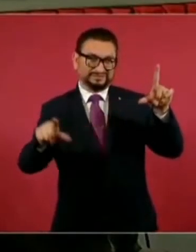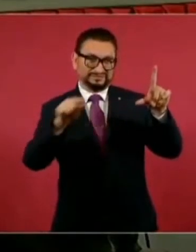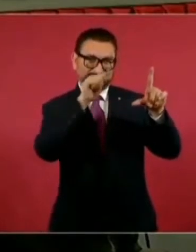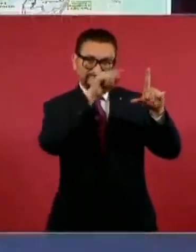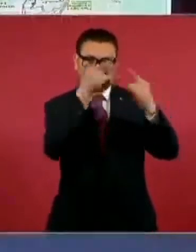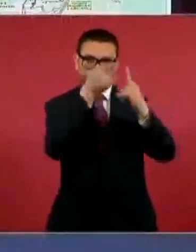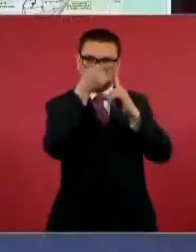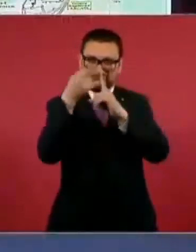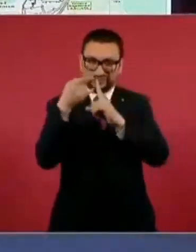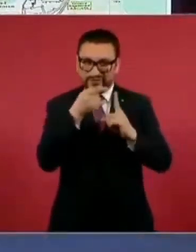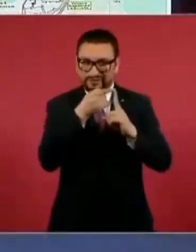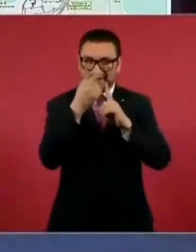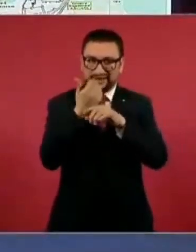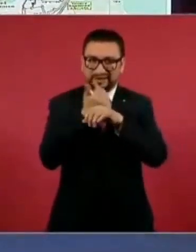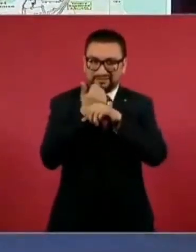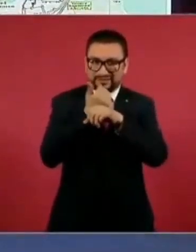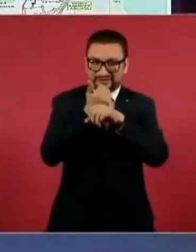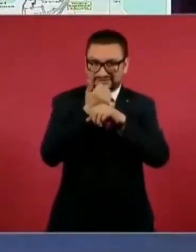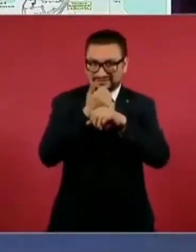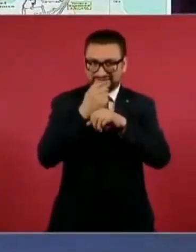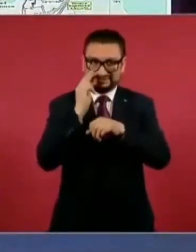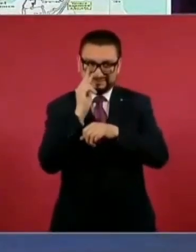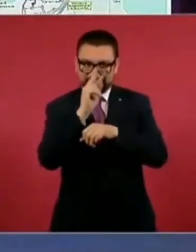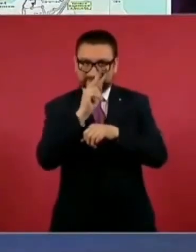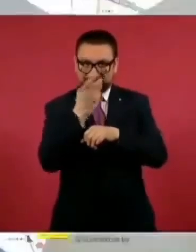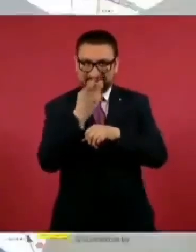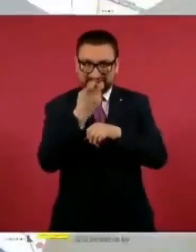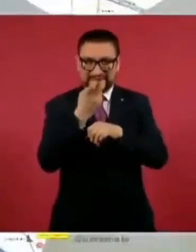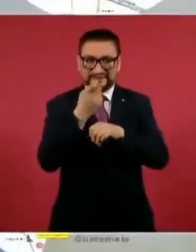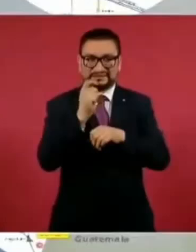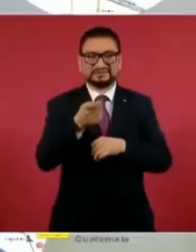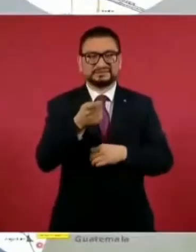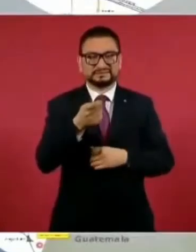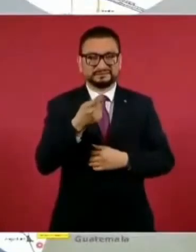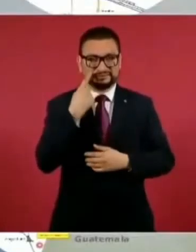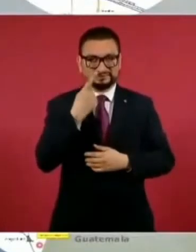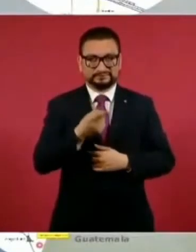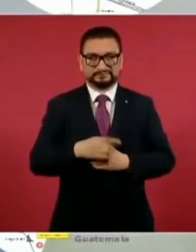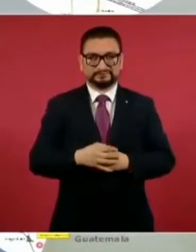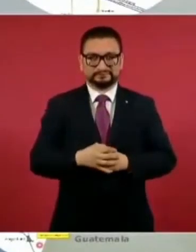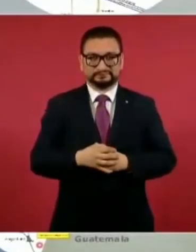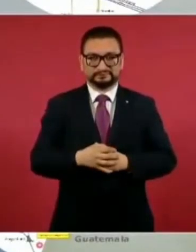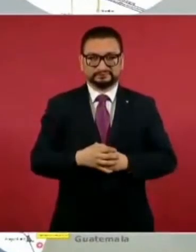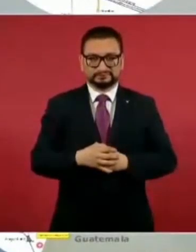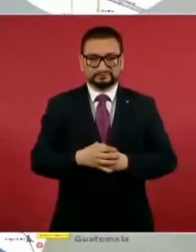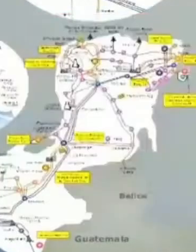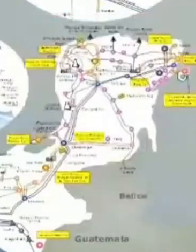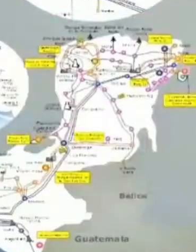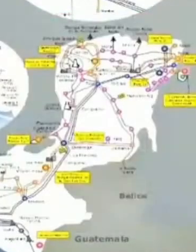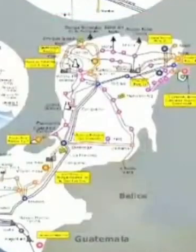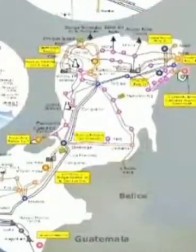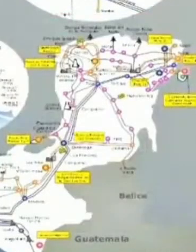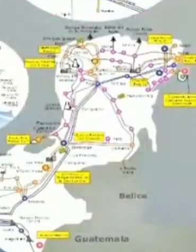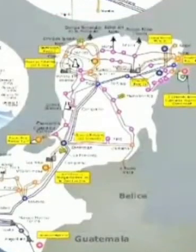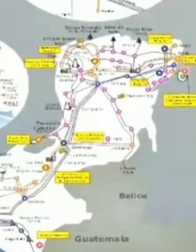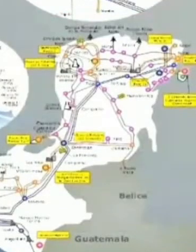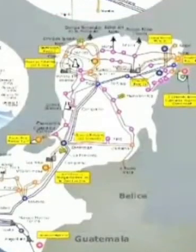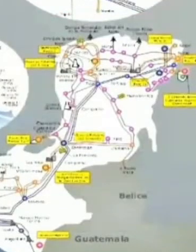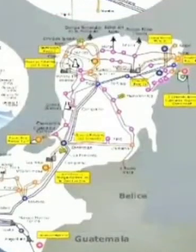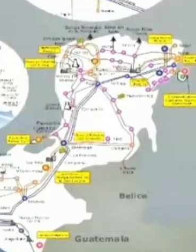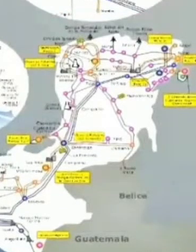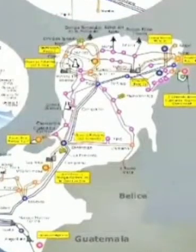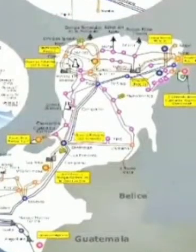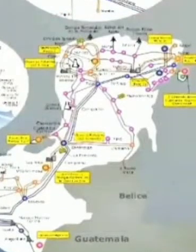cuadritos amarillos que ven ustedes aquí, son los 60 proyectos de transmisión que se están